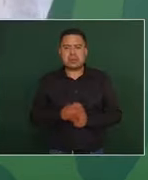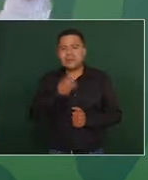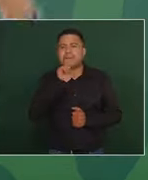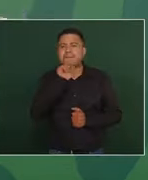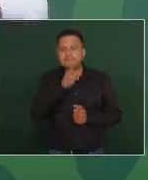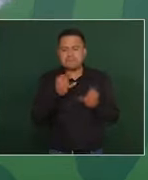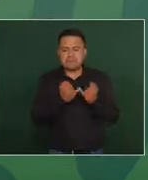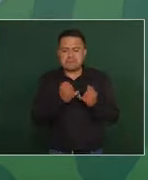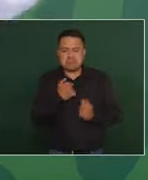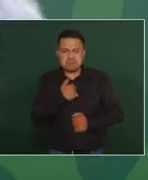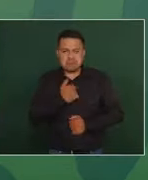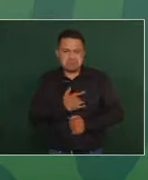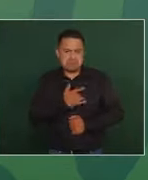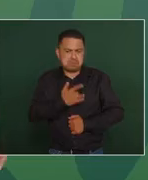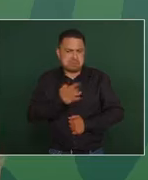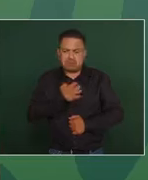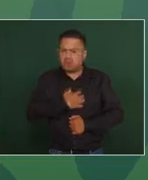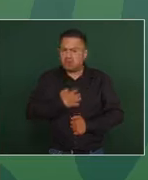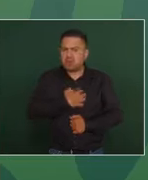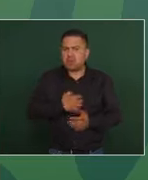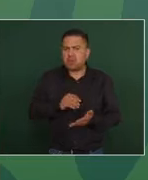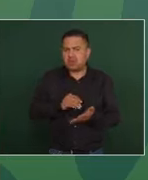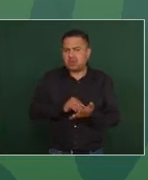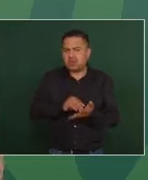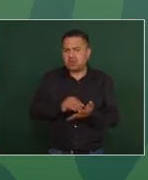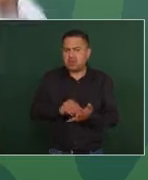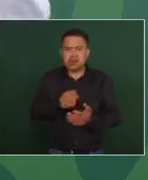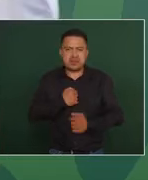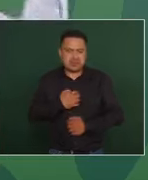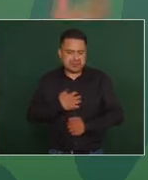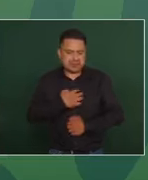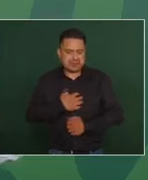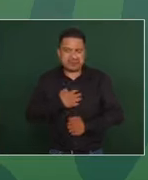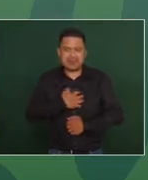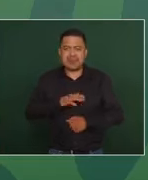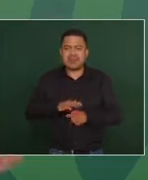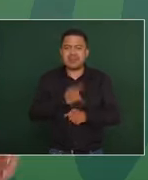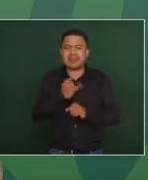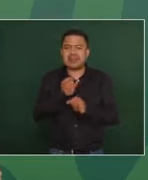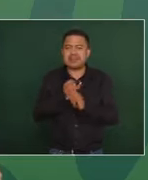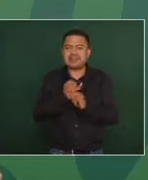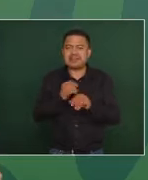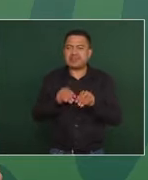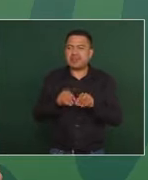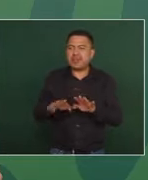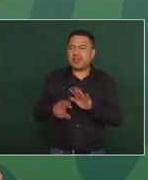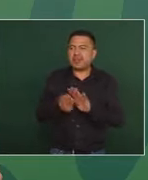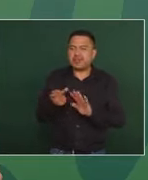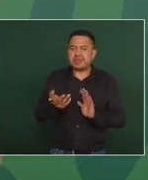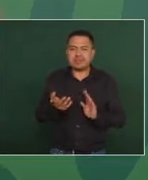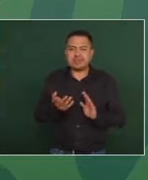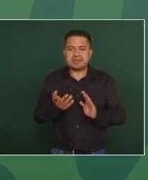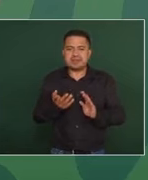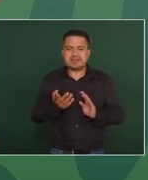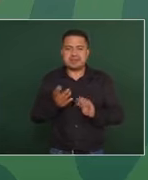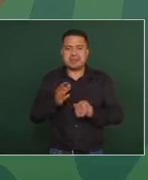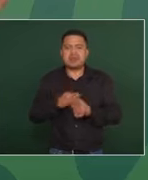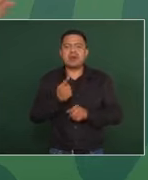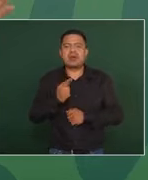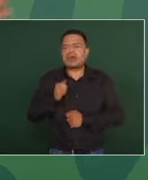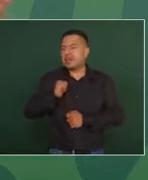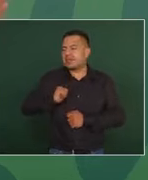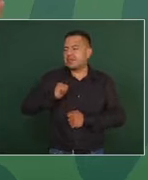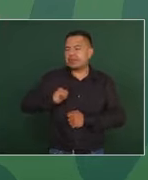estábamos muy contentos, yo sigo contento, porque aparecieron las redes sociales. porque antes